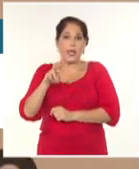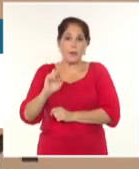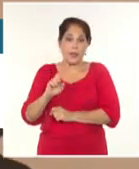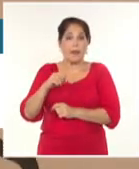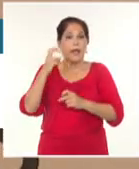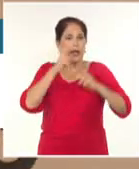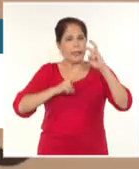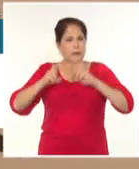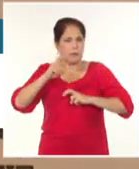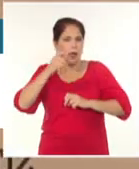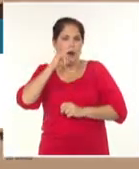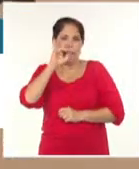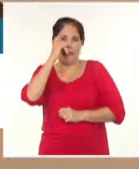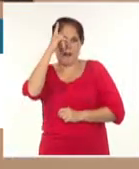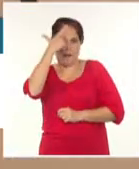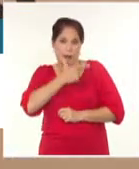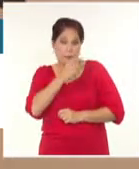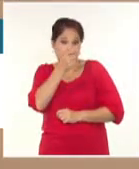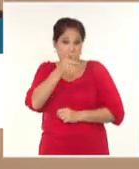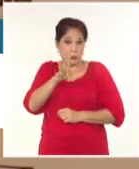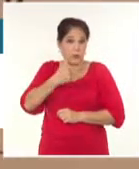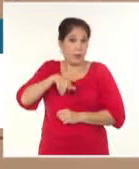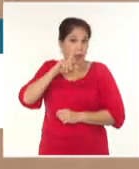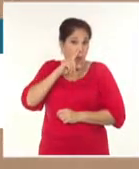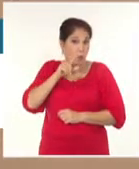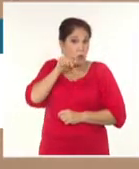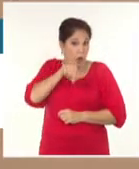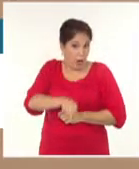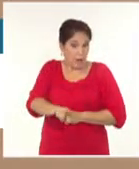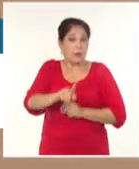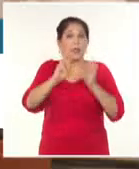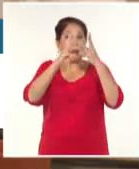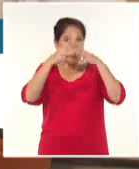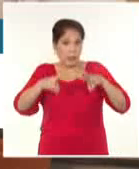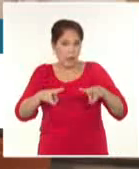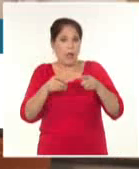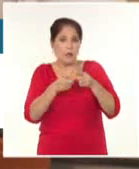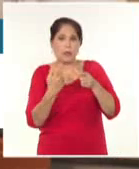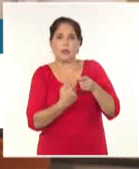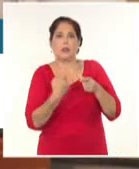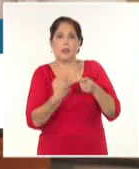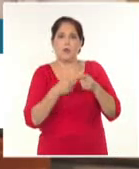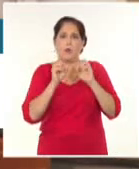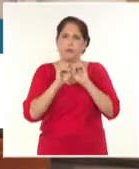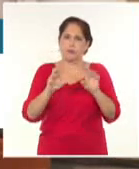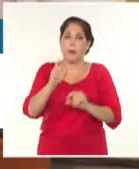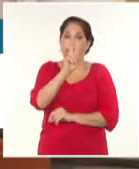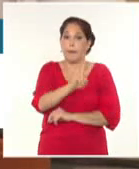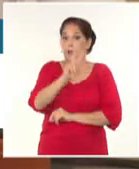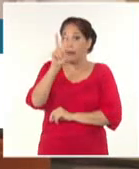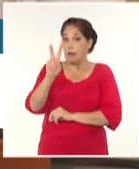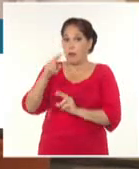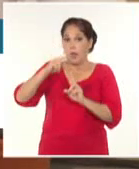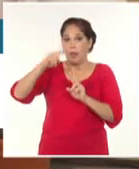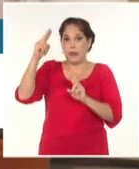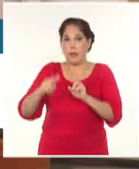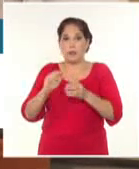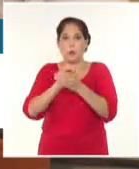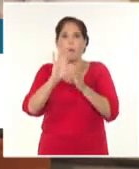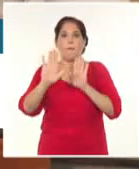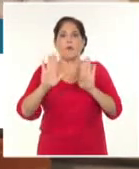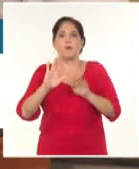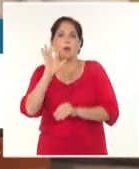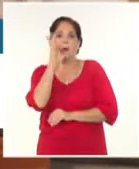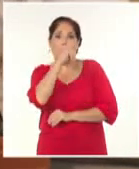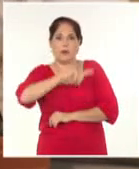estudios Abdala. El 14 de junio se estrenará en plataformas digitales, mientras que el 22 el Teatro del Museo Nacional de